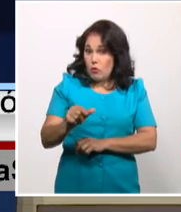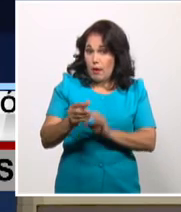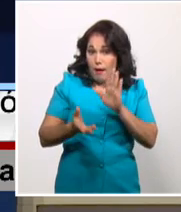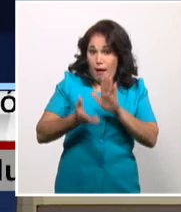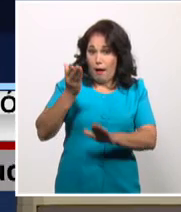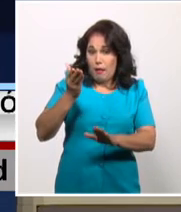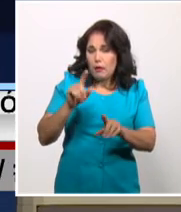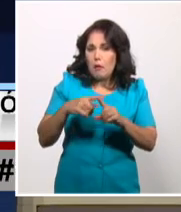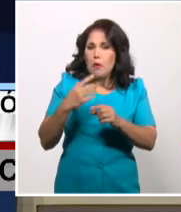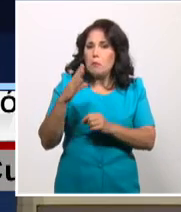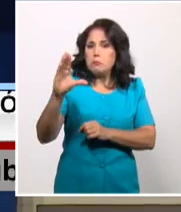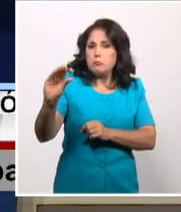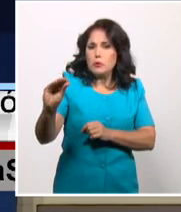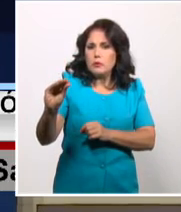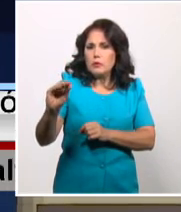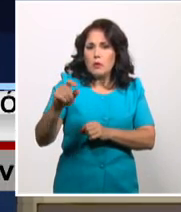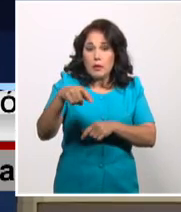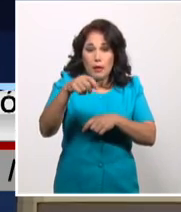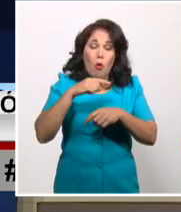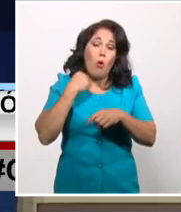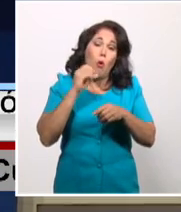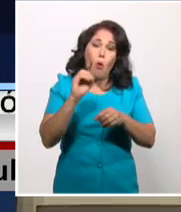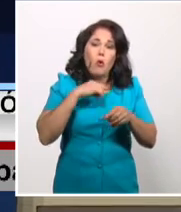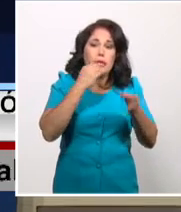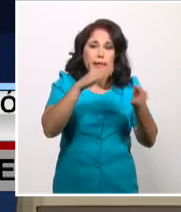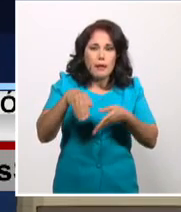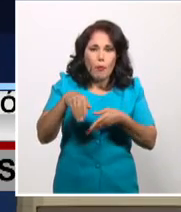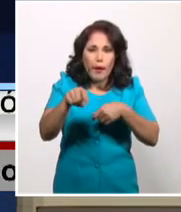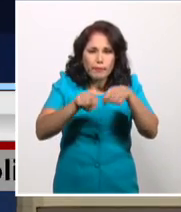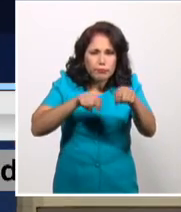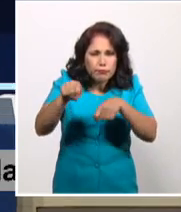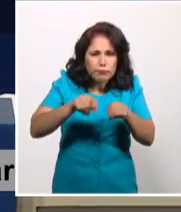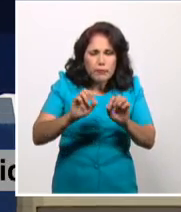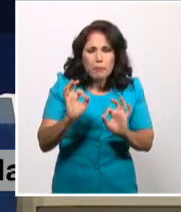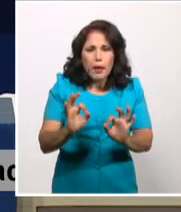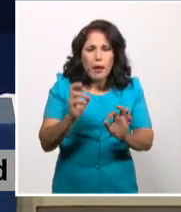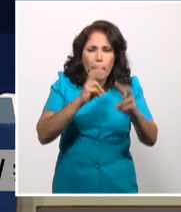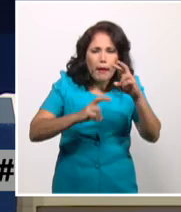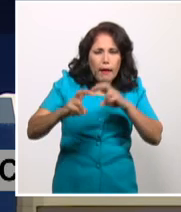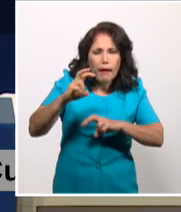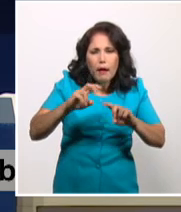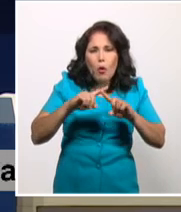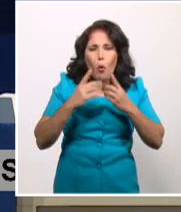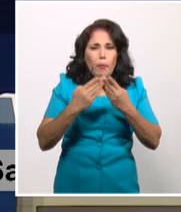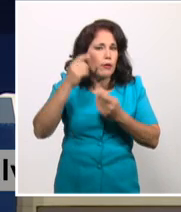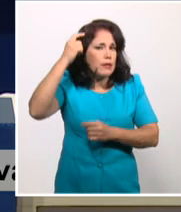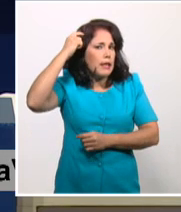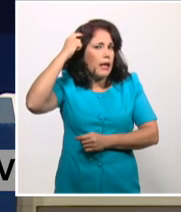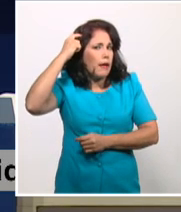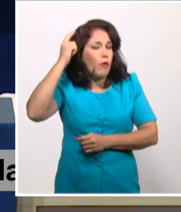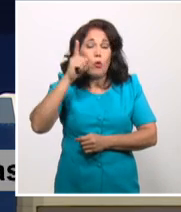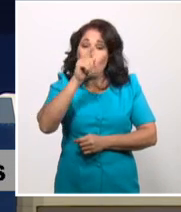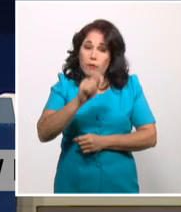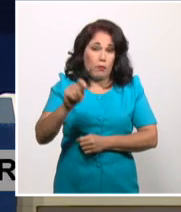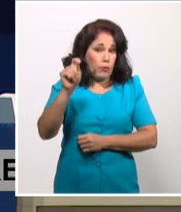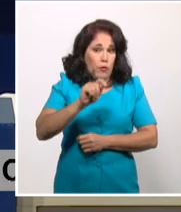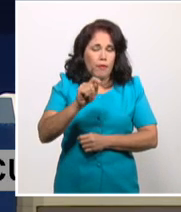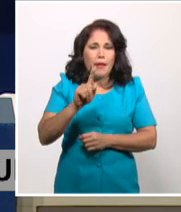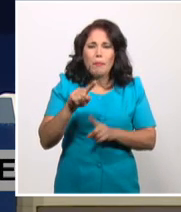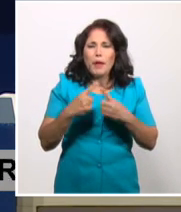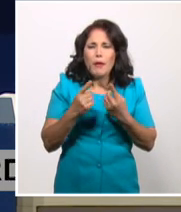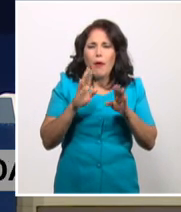muchas veces se les hace necropsia para poder estudiar todas las vísceras. No es que esté prohibido, es que muchas